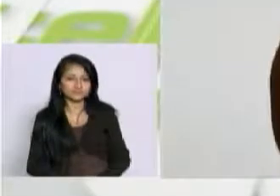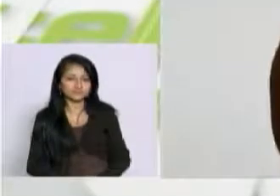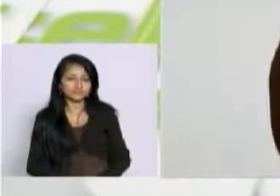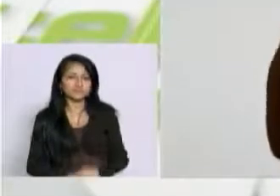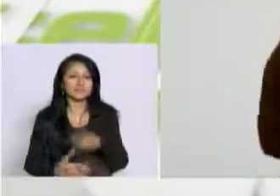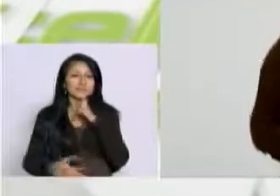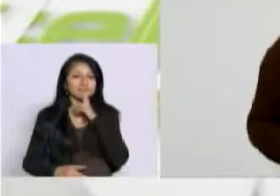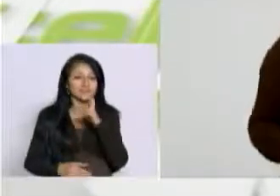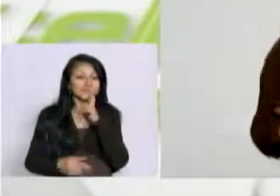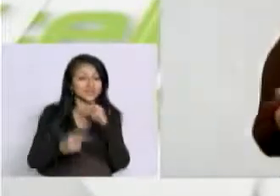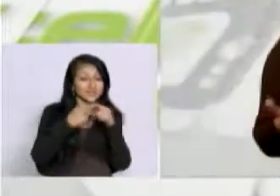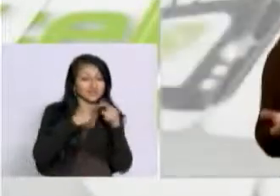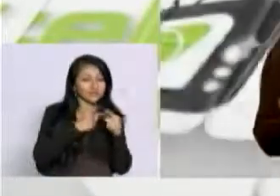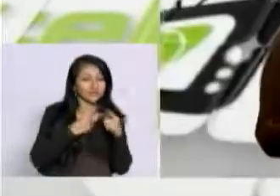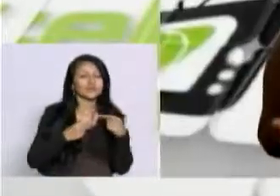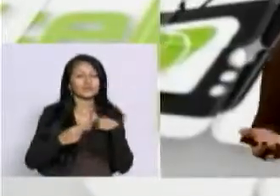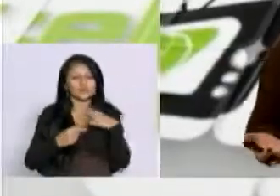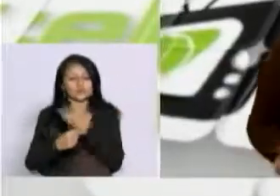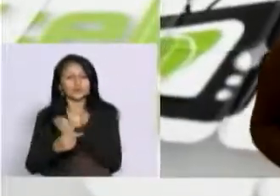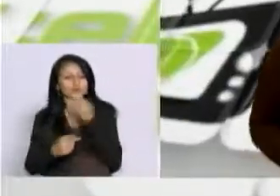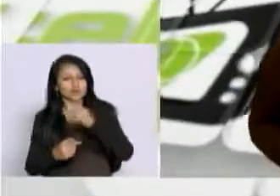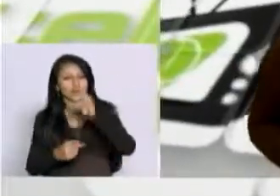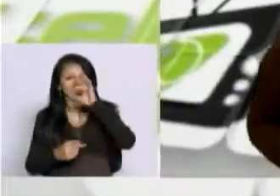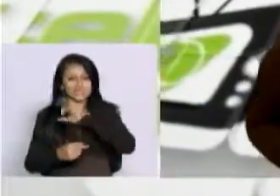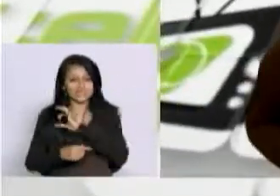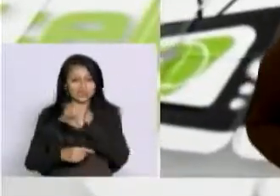La respuesta a sus inquietudes la tendrán los sábados a las